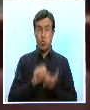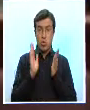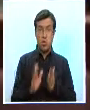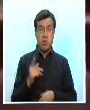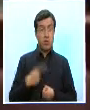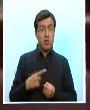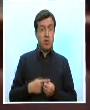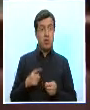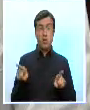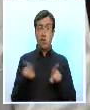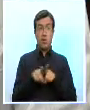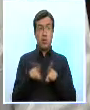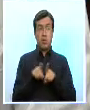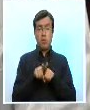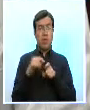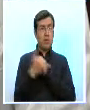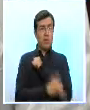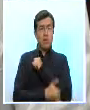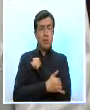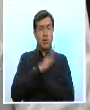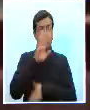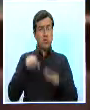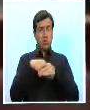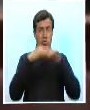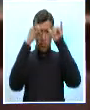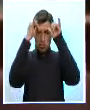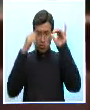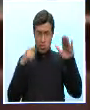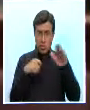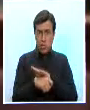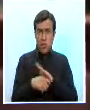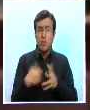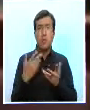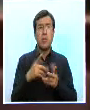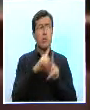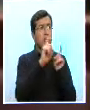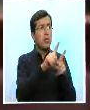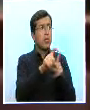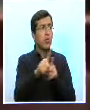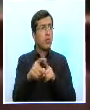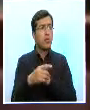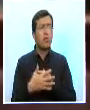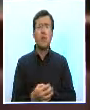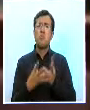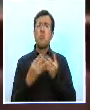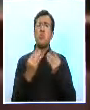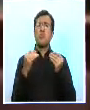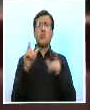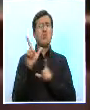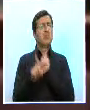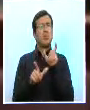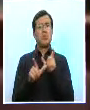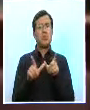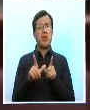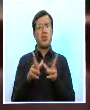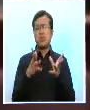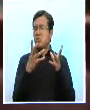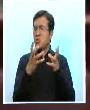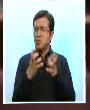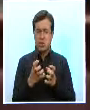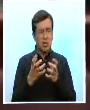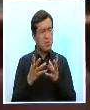al igual que en cualquier de los países taurinos cuando se realiza una encuesta es abrumadora la mayoría de gente que se